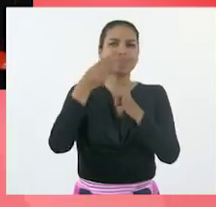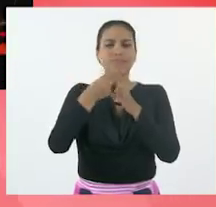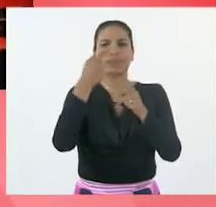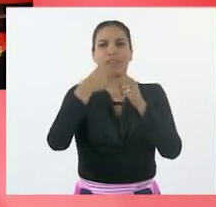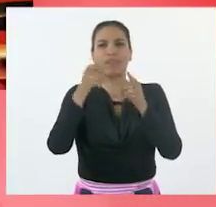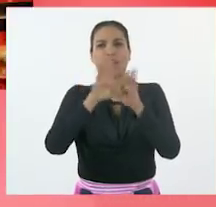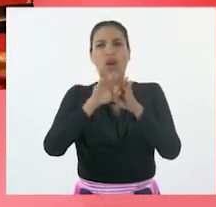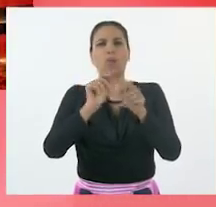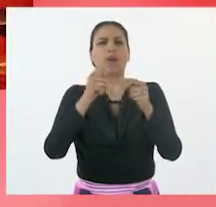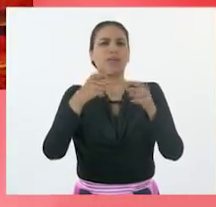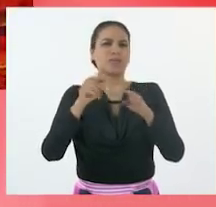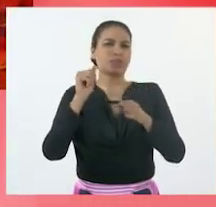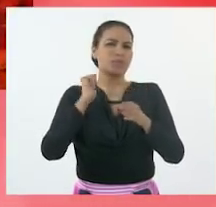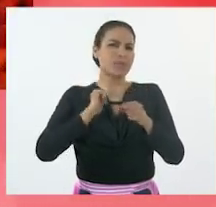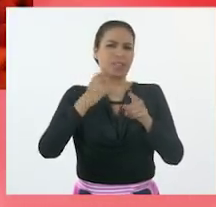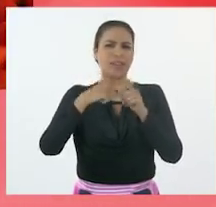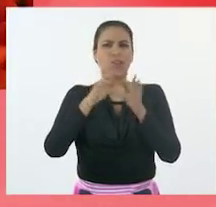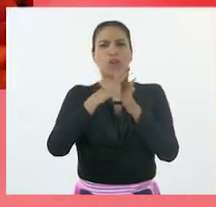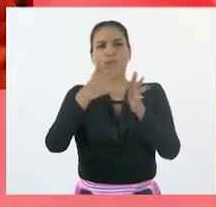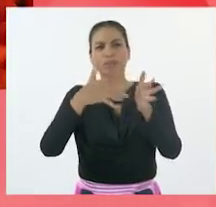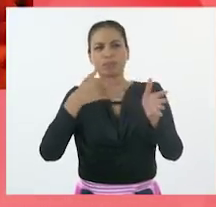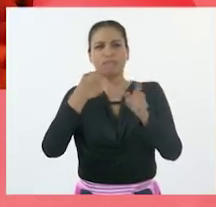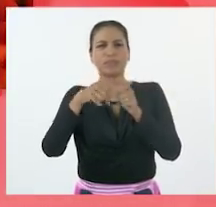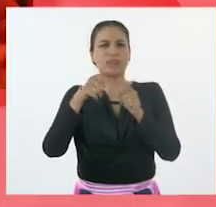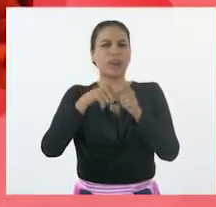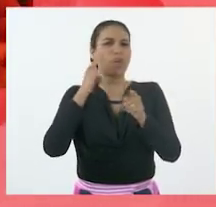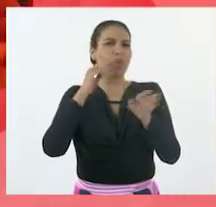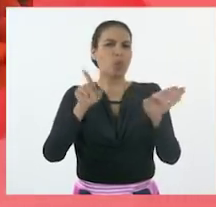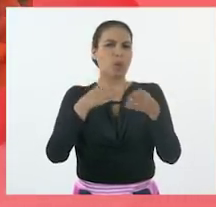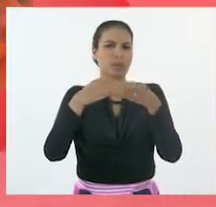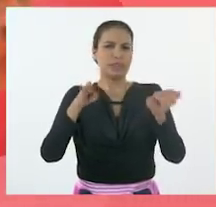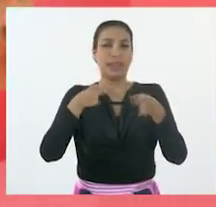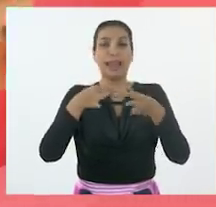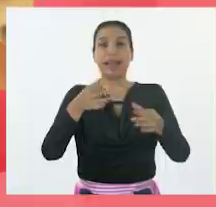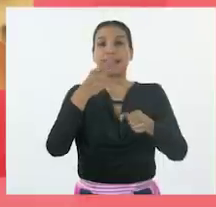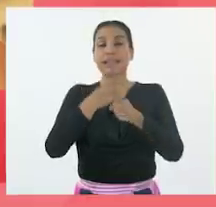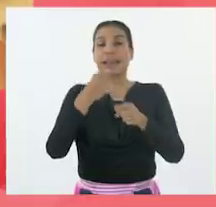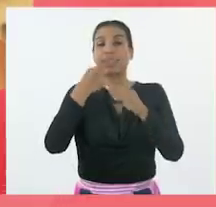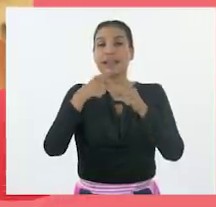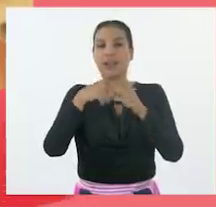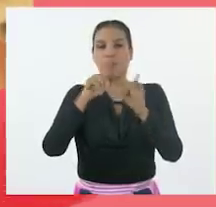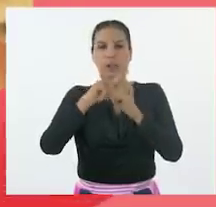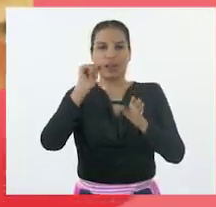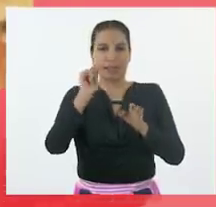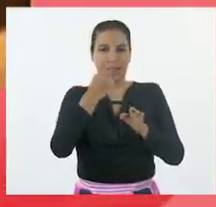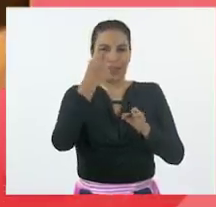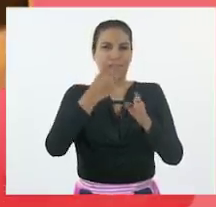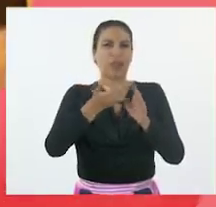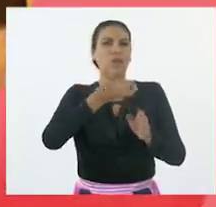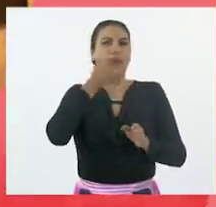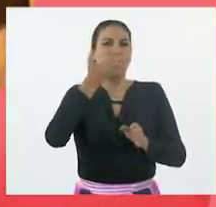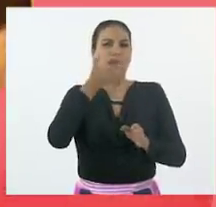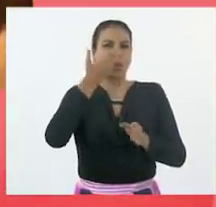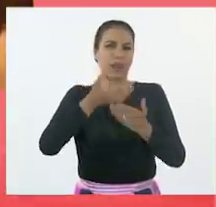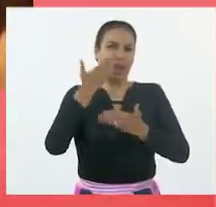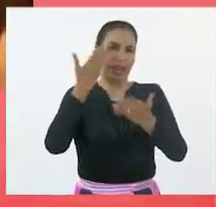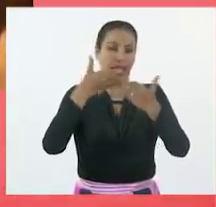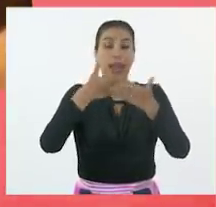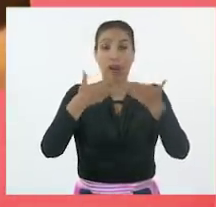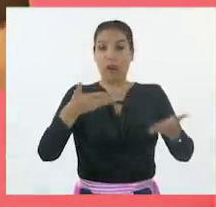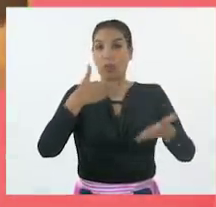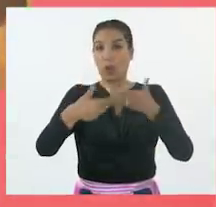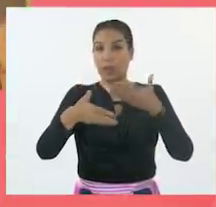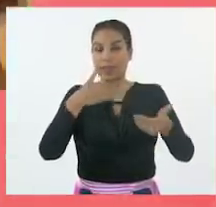repara instrumentos musicales de cuerda frotada de gran calidad, aplicando tanto las técnicas tradicionales como las modernas de hoy en